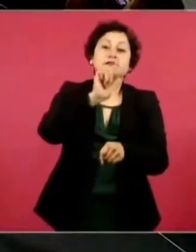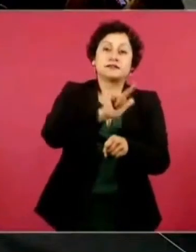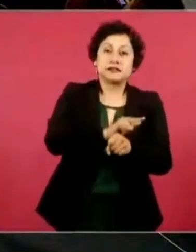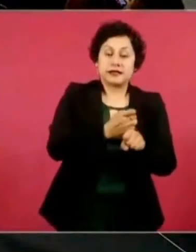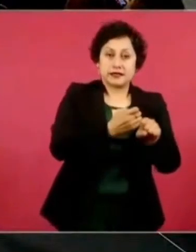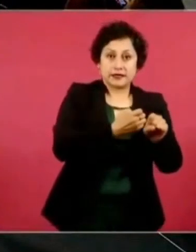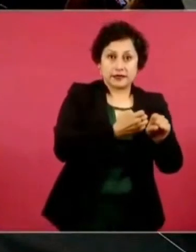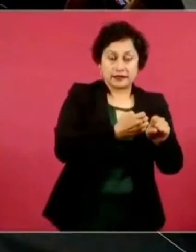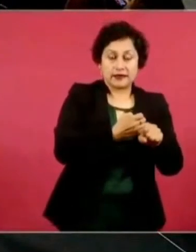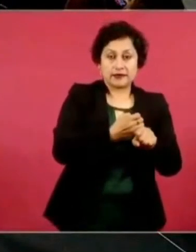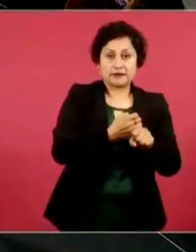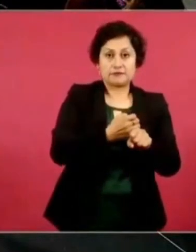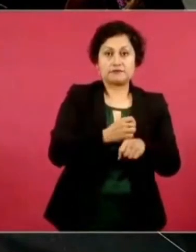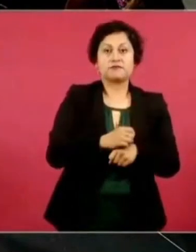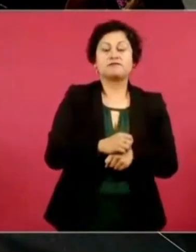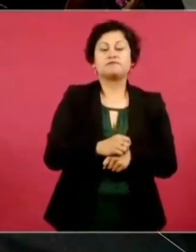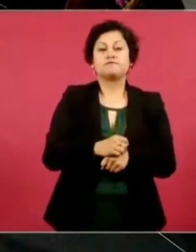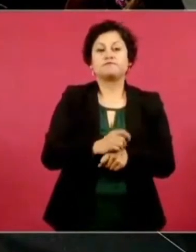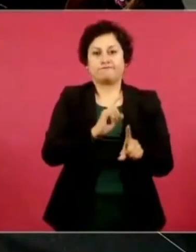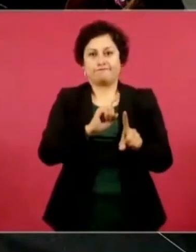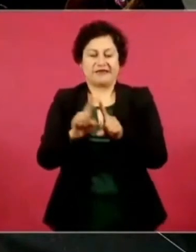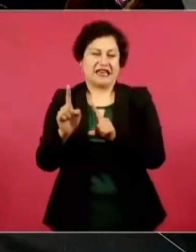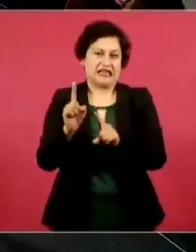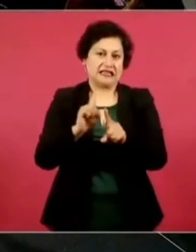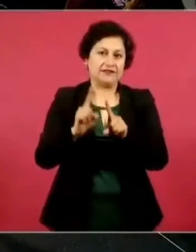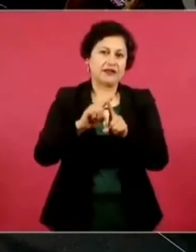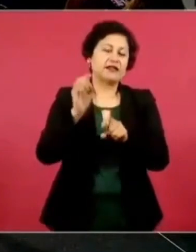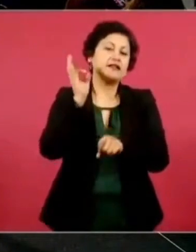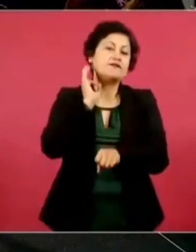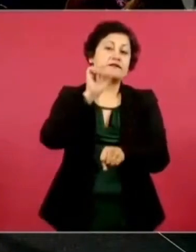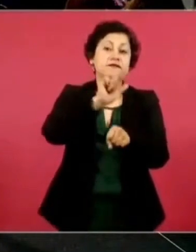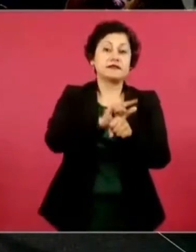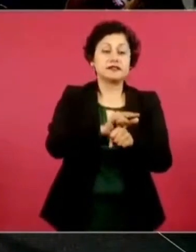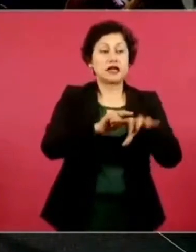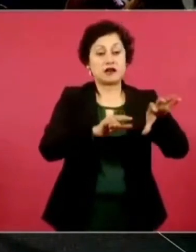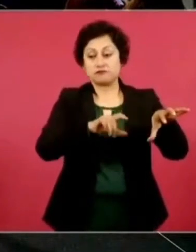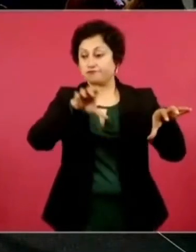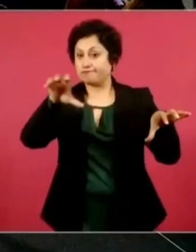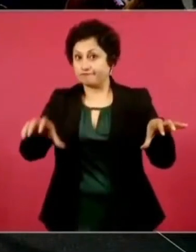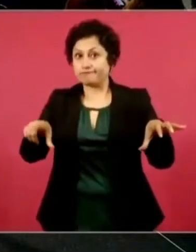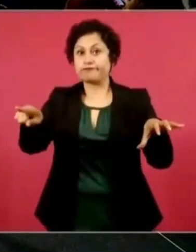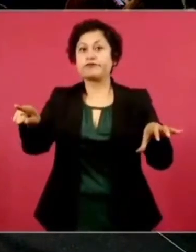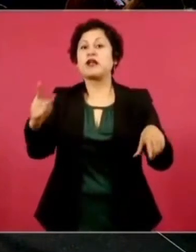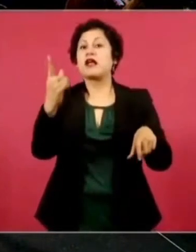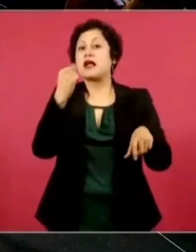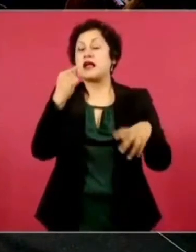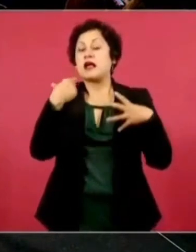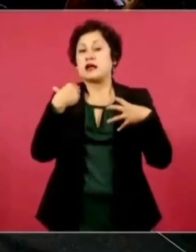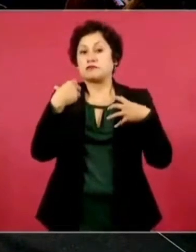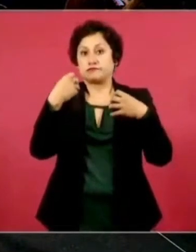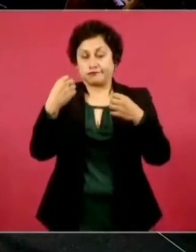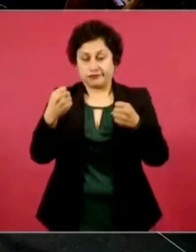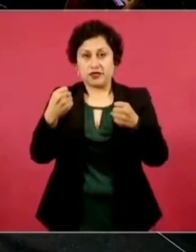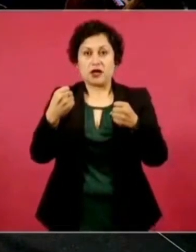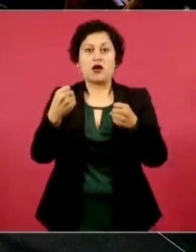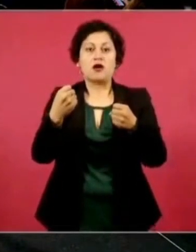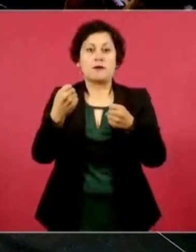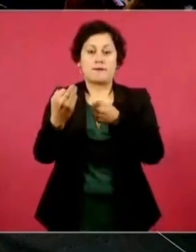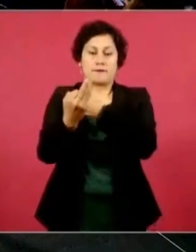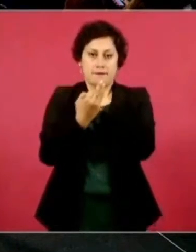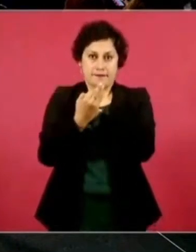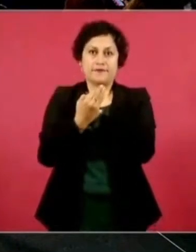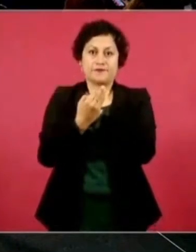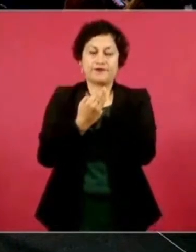bien entre los oficiales que fueron por nosotras para resguardarnos y elementos de la Fiscalía General de Jalisco,